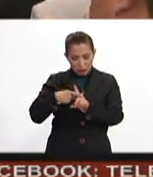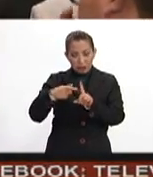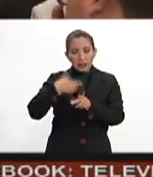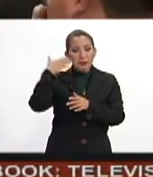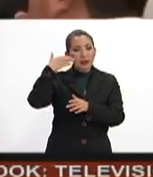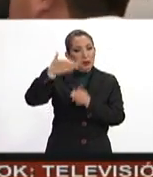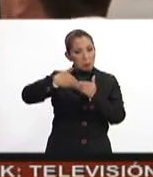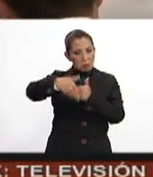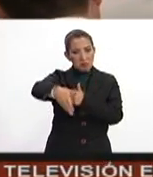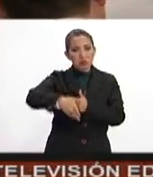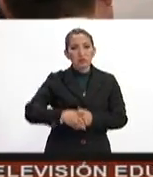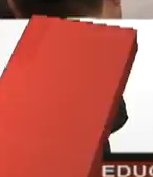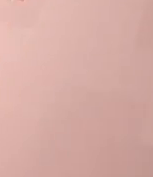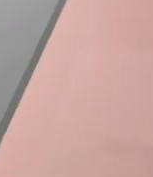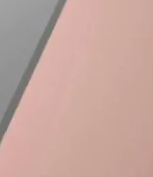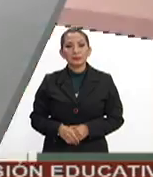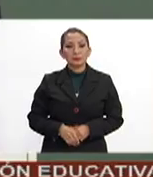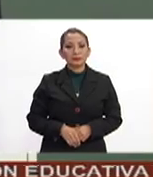a largo plazo.